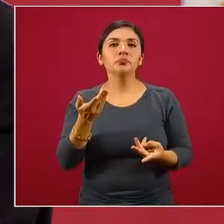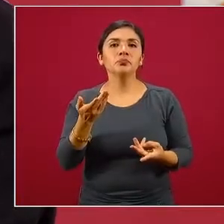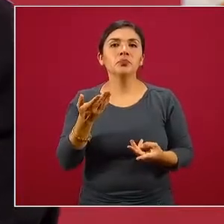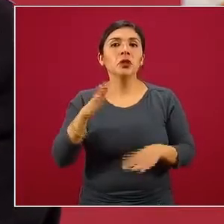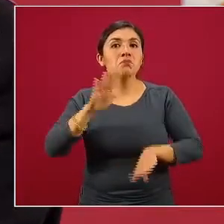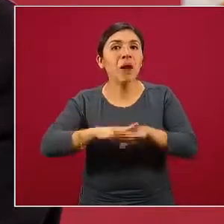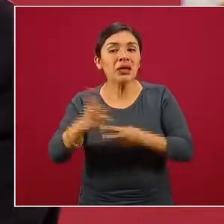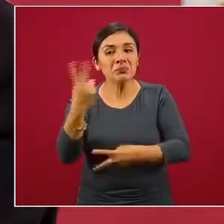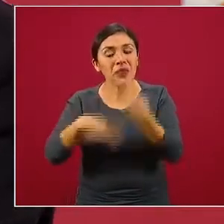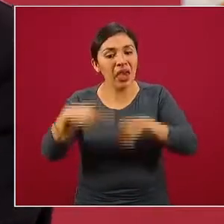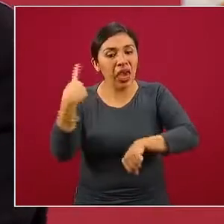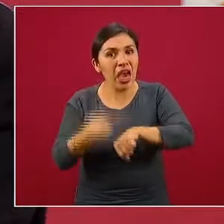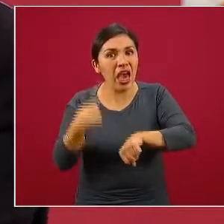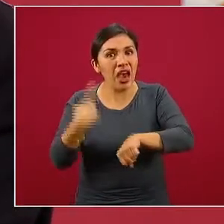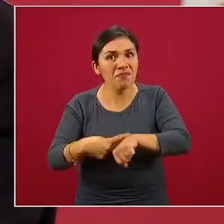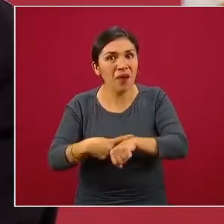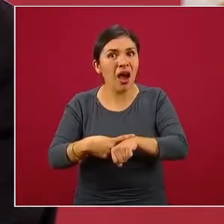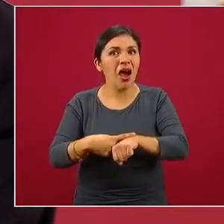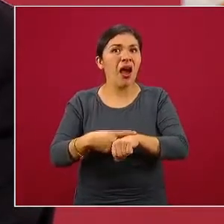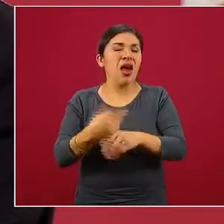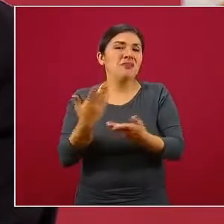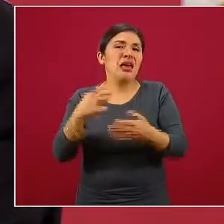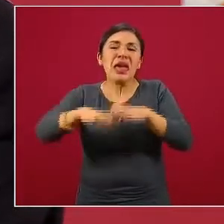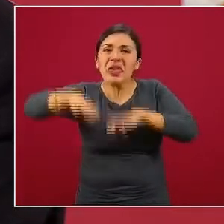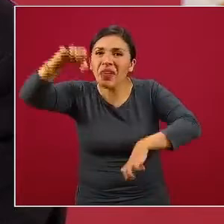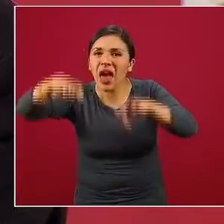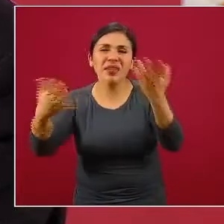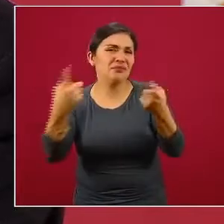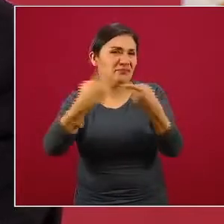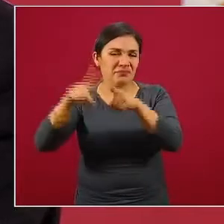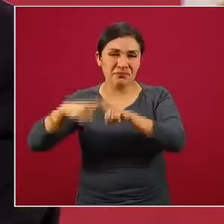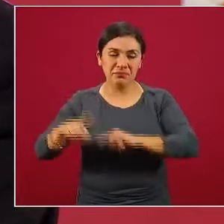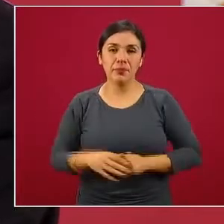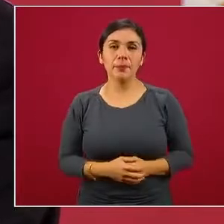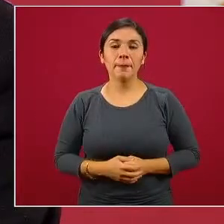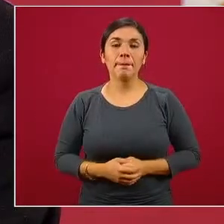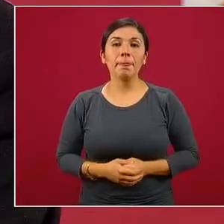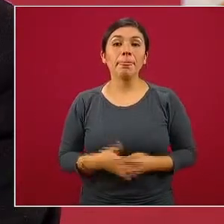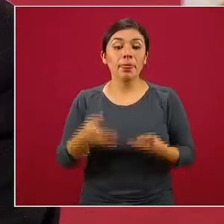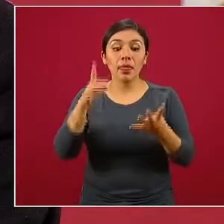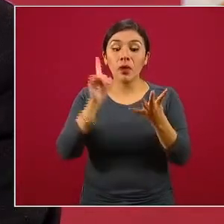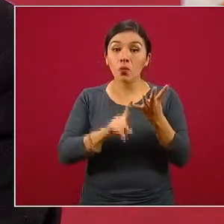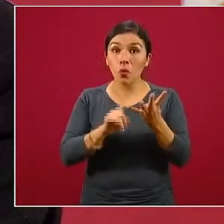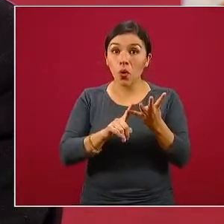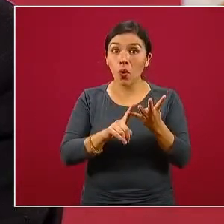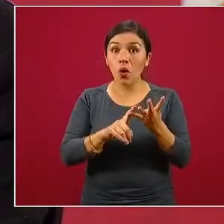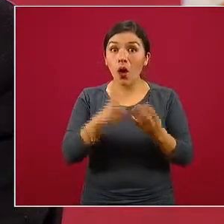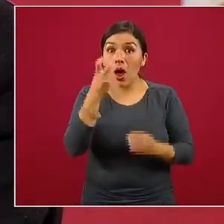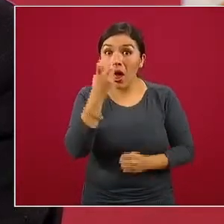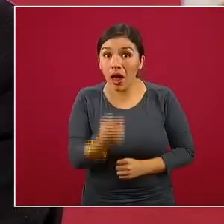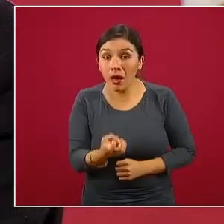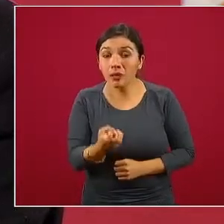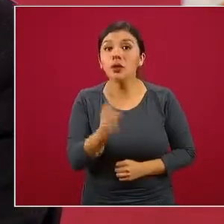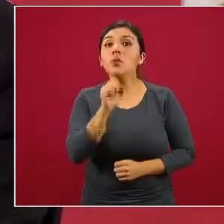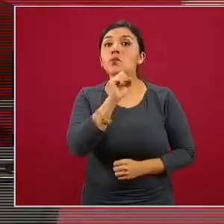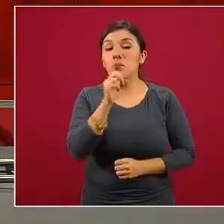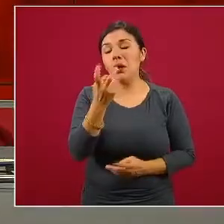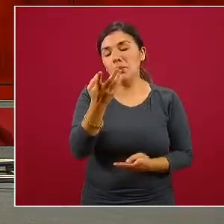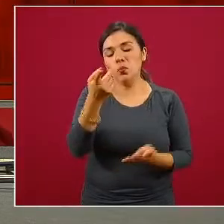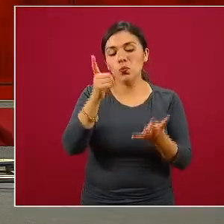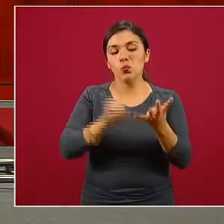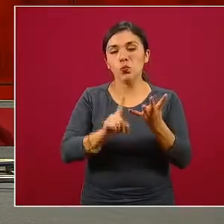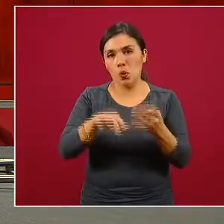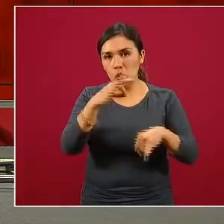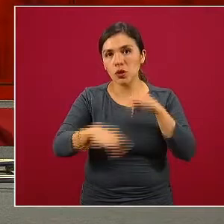prevalencia de enfermedades crónicas, con la edad, etcétera. Y esto lo que nos permite es identificar, y bueno,